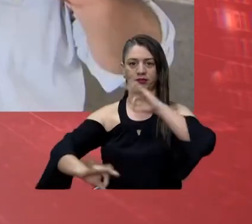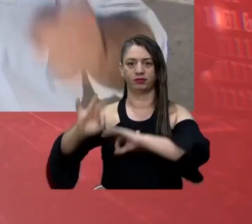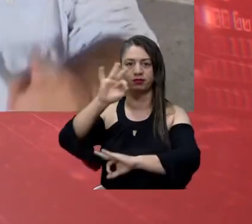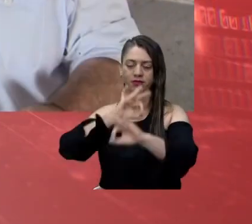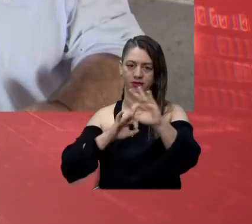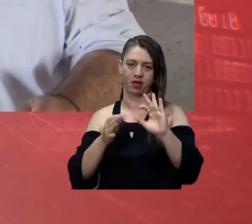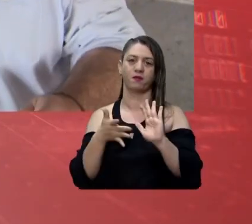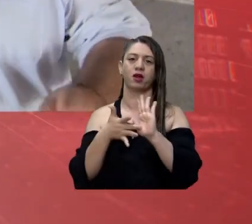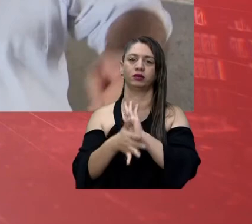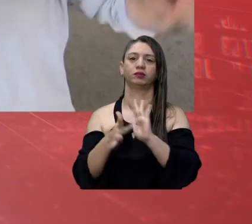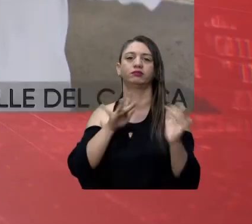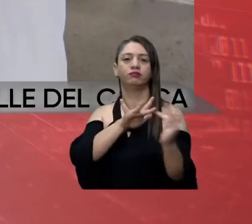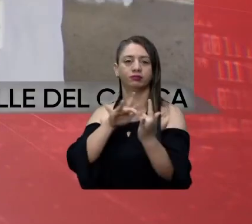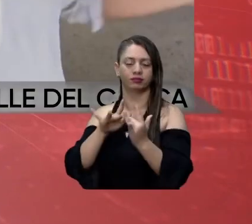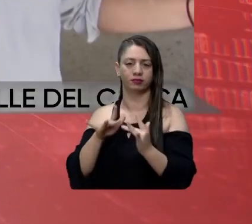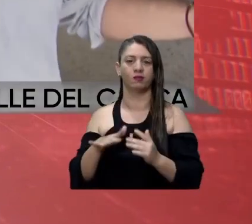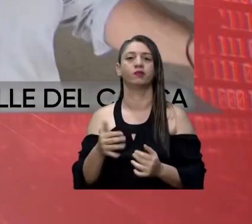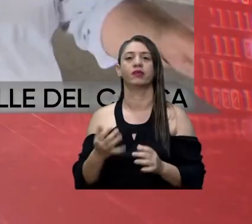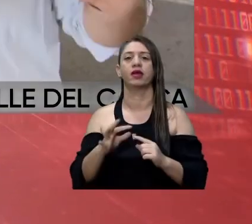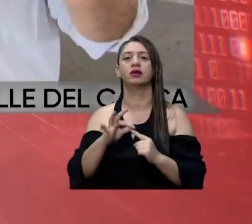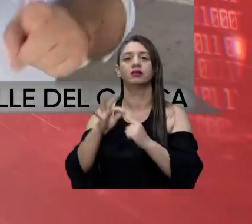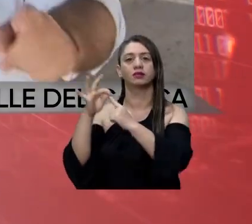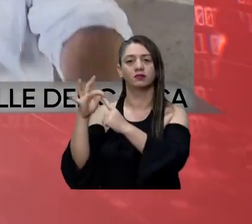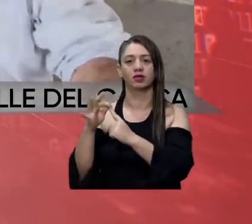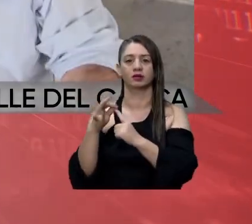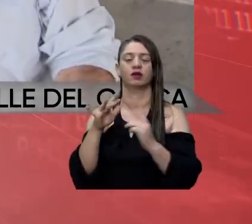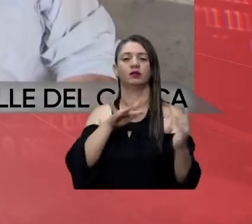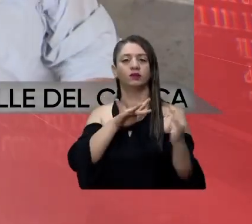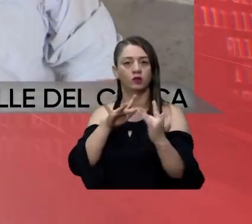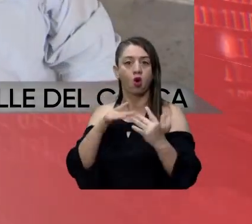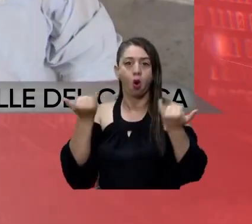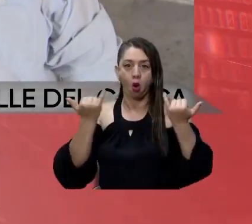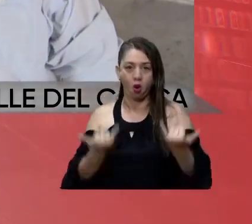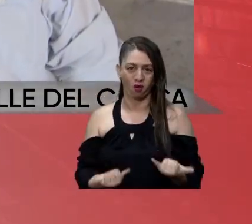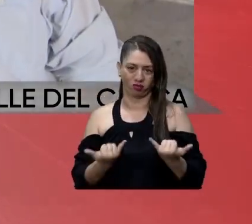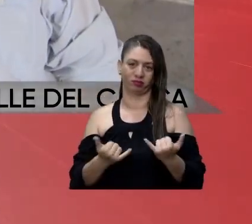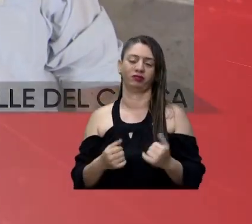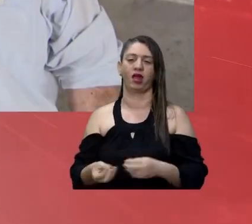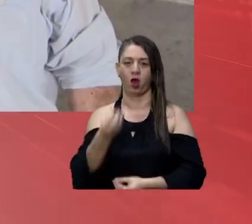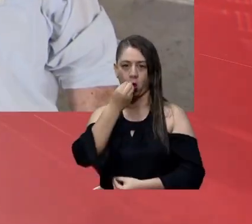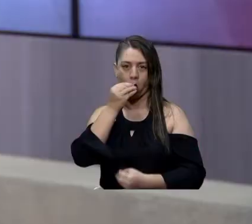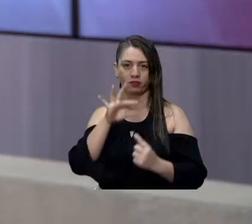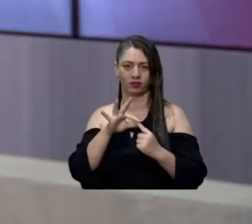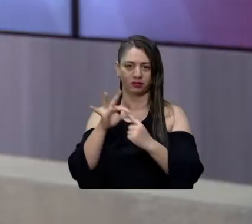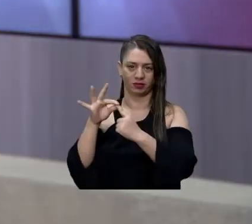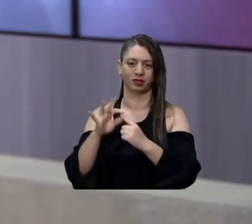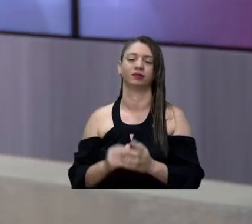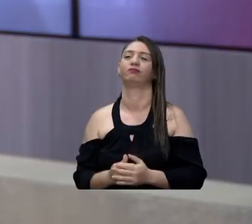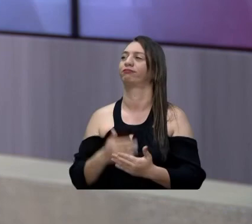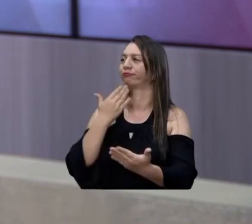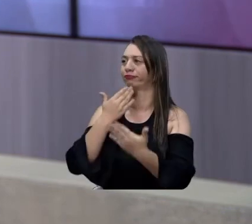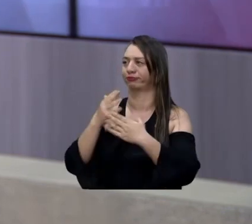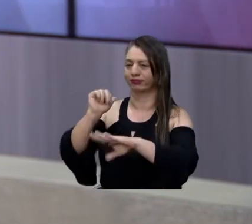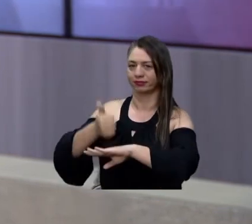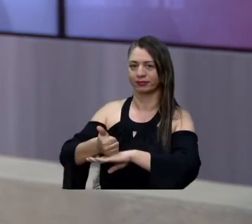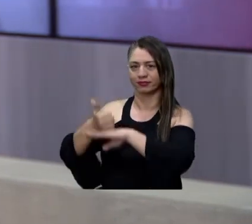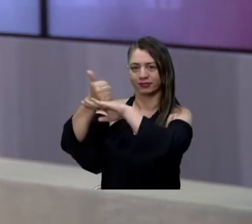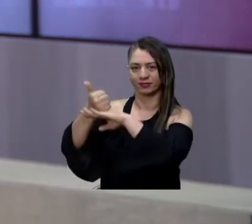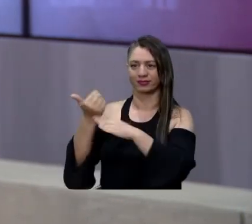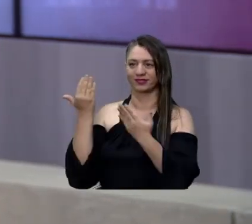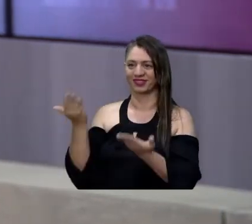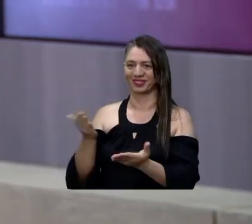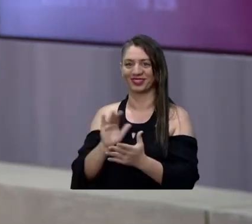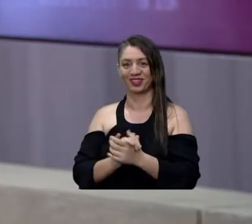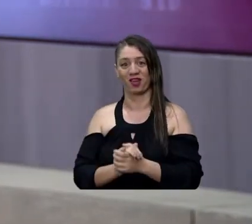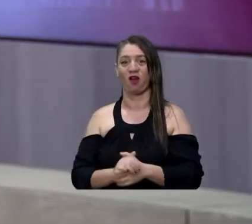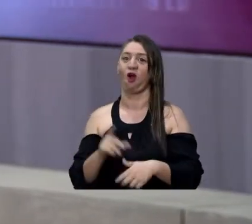Noticias, más cerca de la región y especialmente más cerca hoy de su gastronomía. Gracias, director. Una